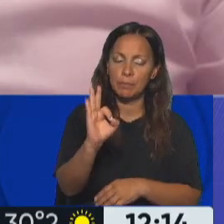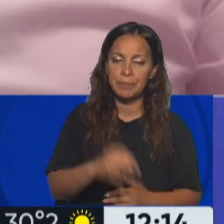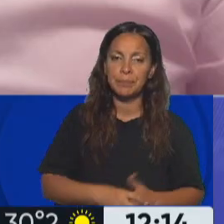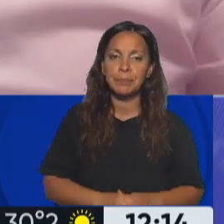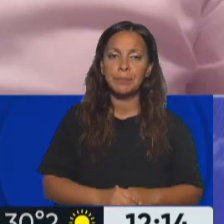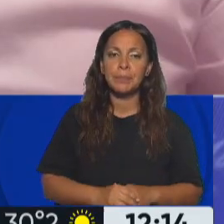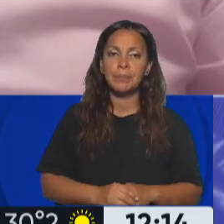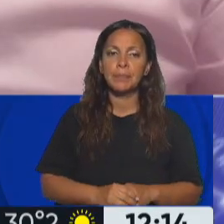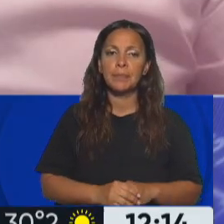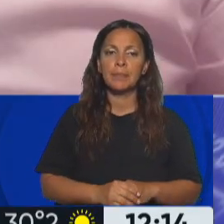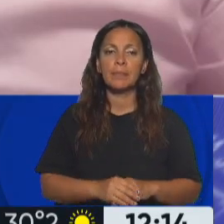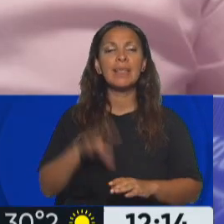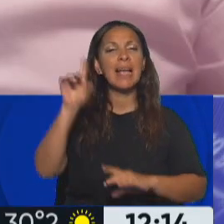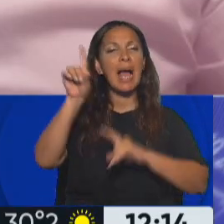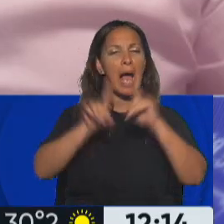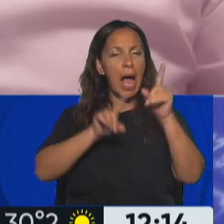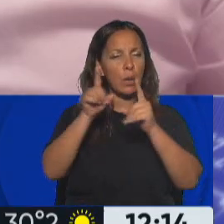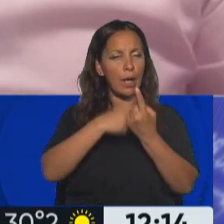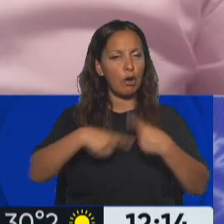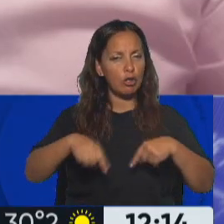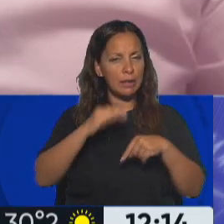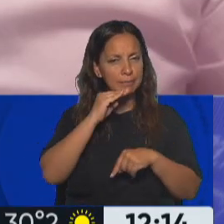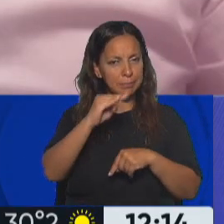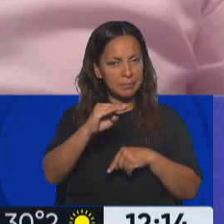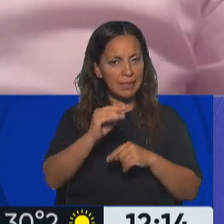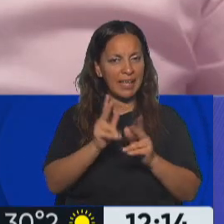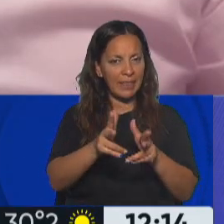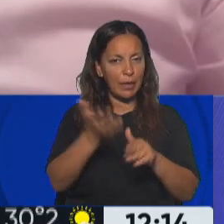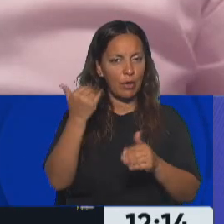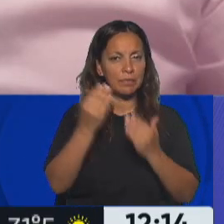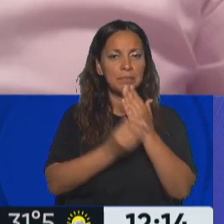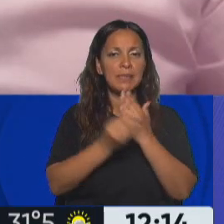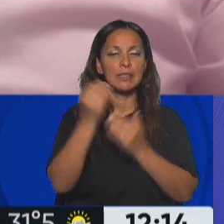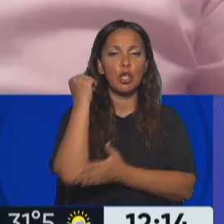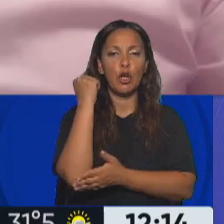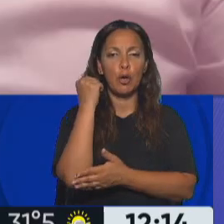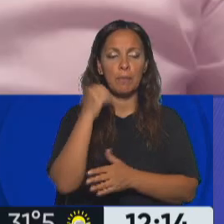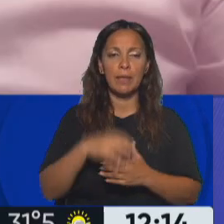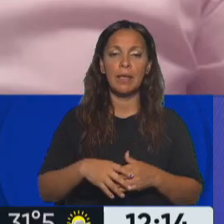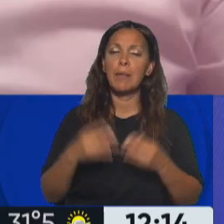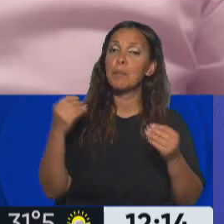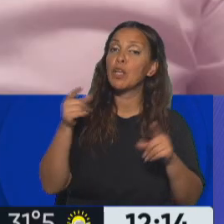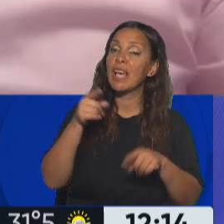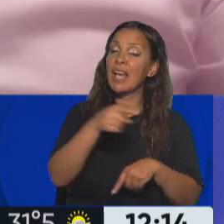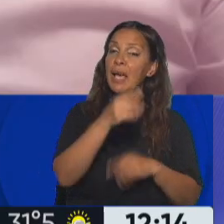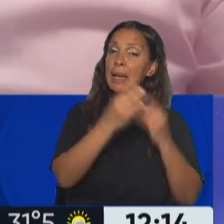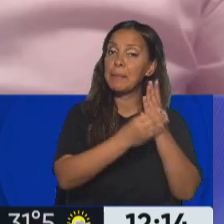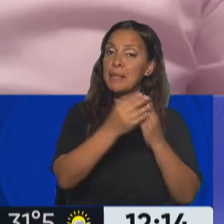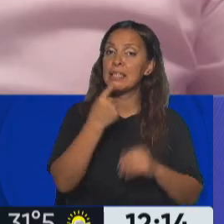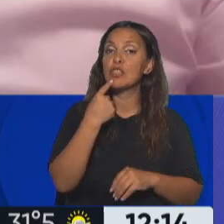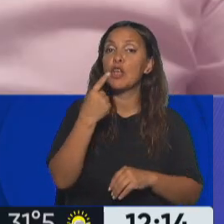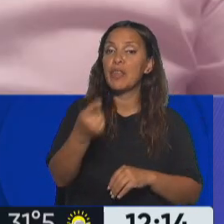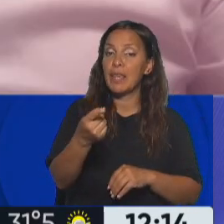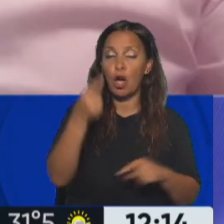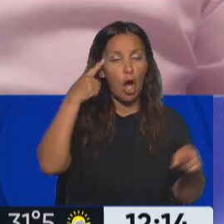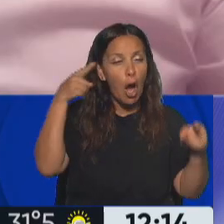algunas directrices que dio, o algunas afirmaciones que dio el ministro de Economía, porque él dice que para llegar a esa meta, que es la meta